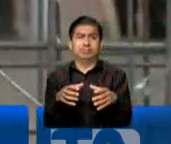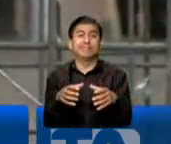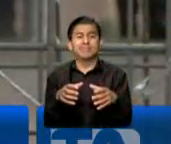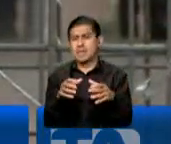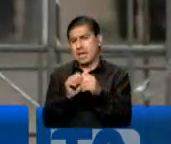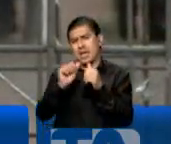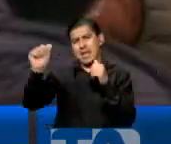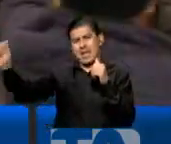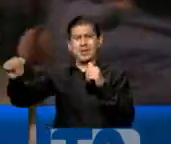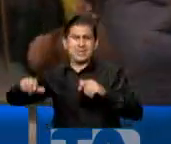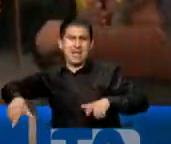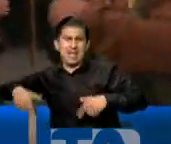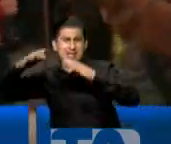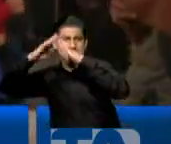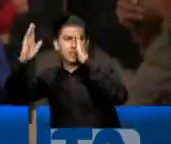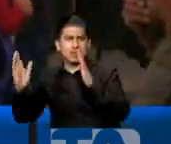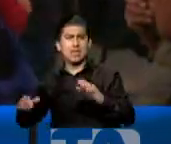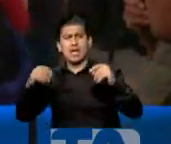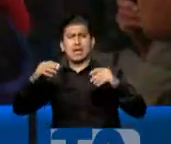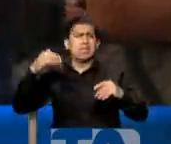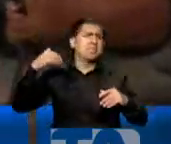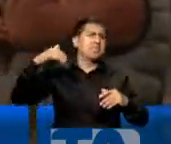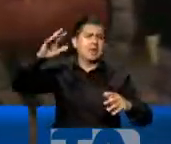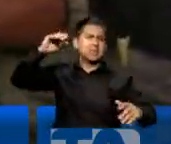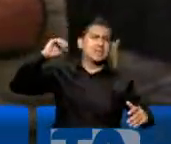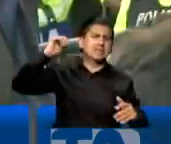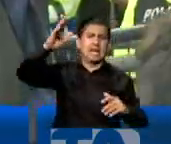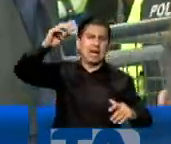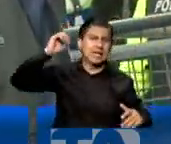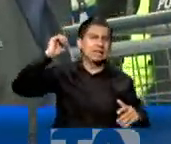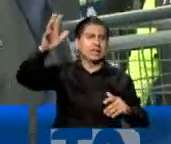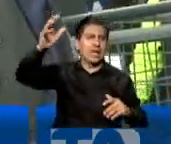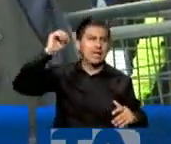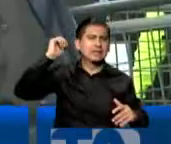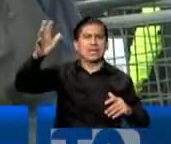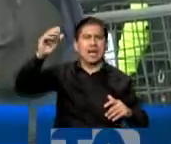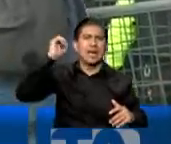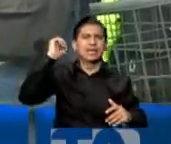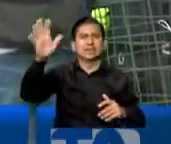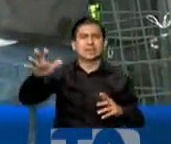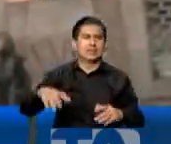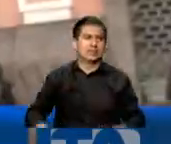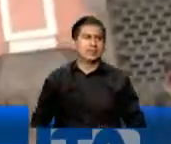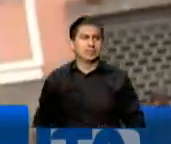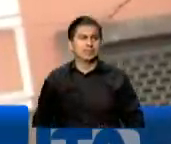Lejos del palacio, pero donde llega el ruido de sus reclamos.